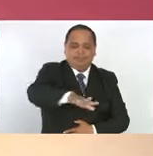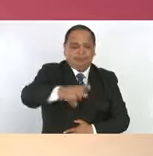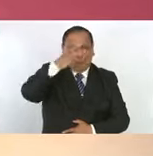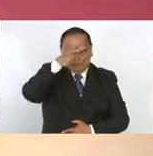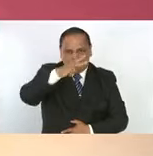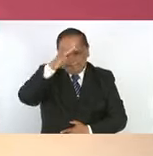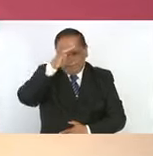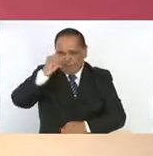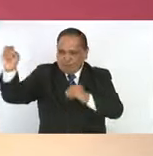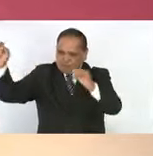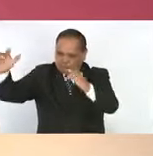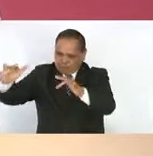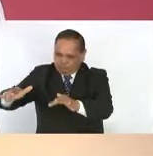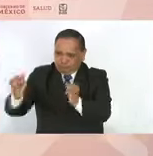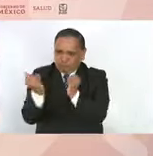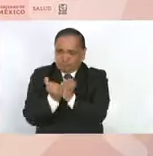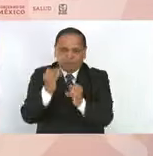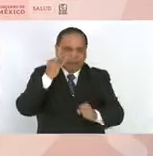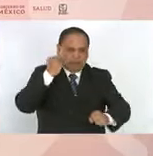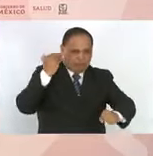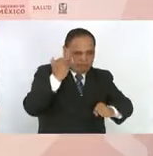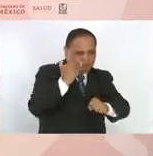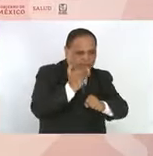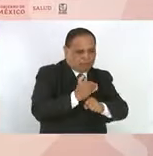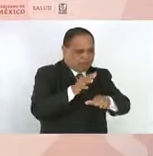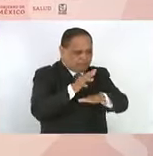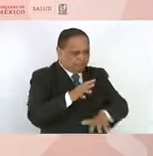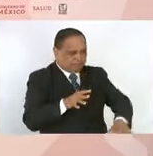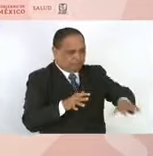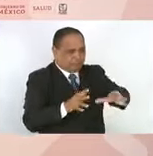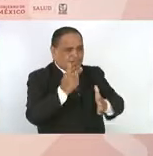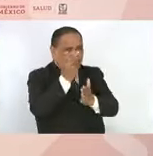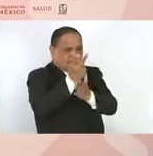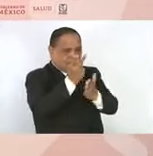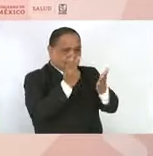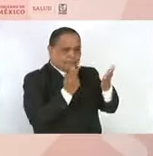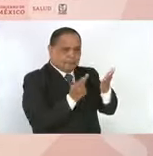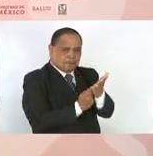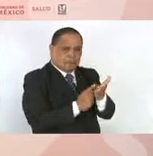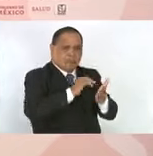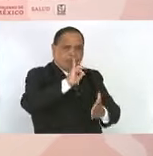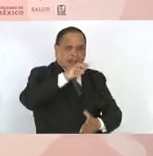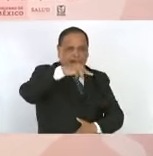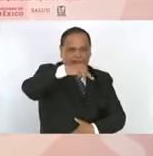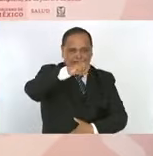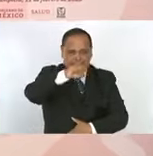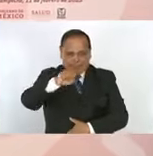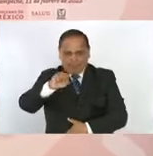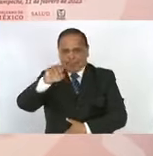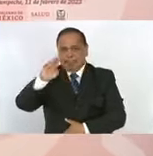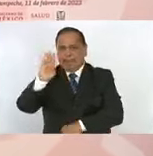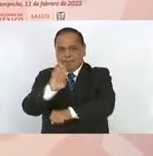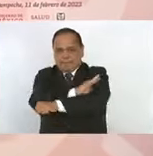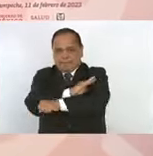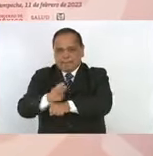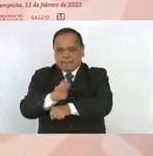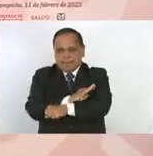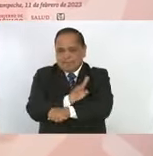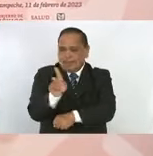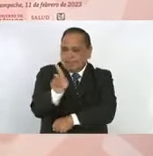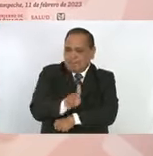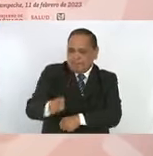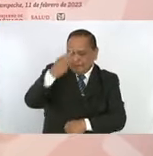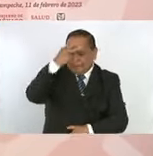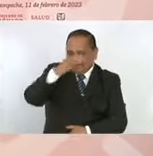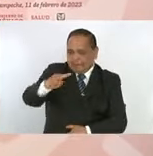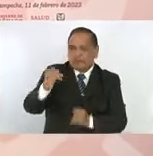acompañan, representantes de este importante programa IMSS Bienestar de Salud para el pueblo mexicano, en